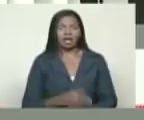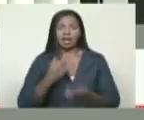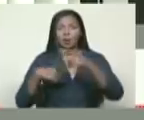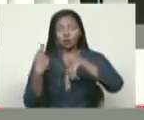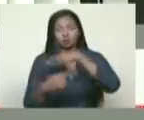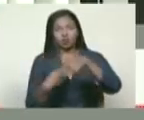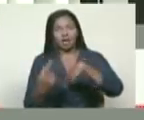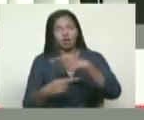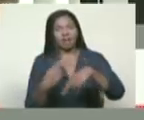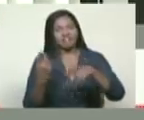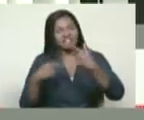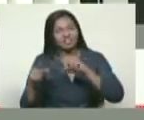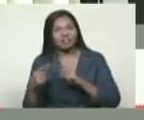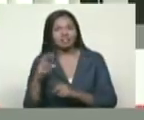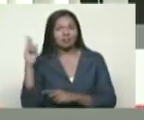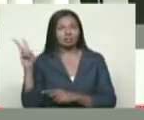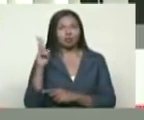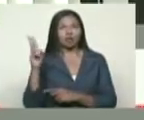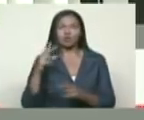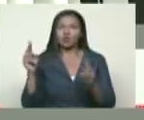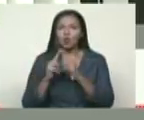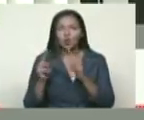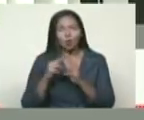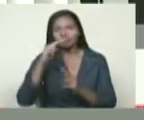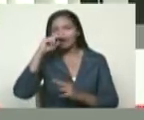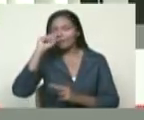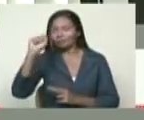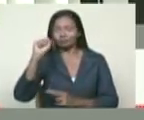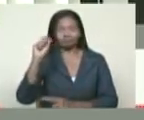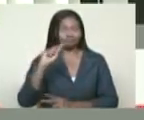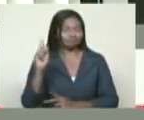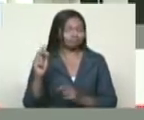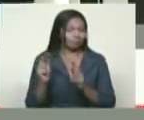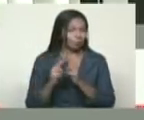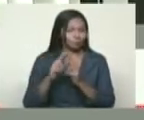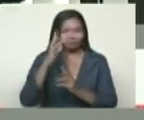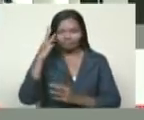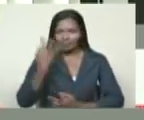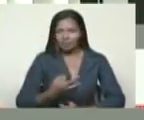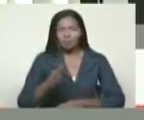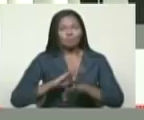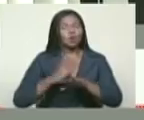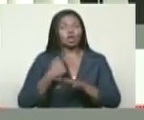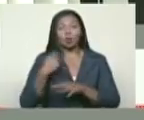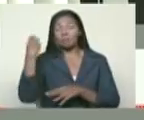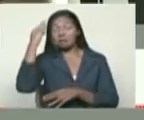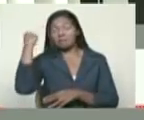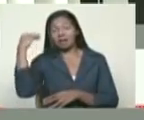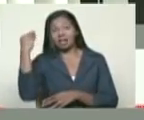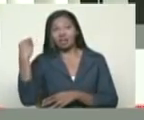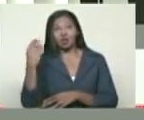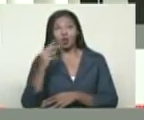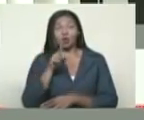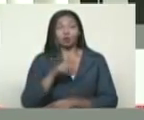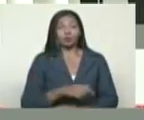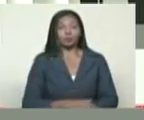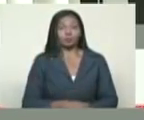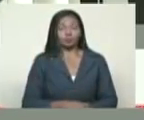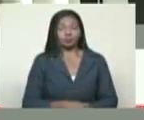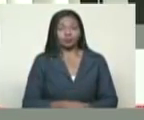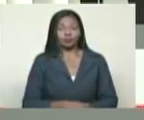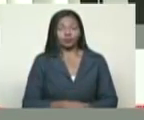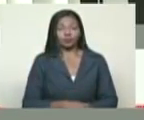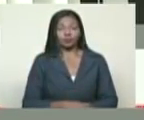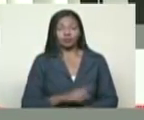los revolucionarios venezolanos y no conocen a Nicolás Maduro. De verdad que no. Porque yo me imagino, Dios nos salve y